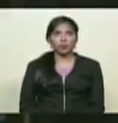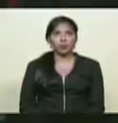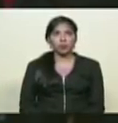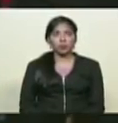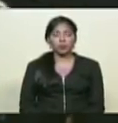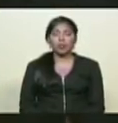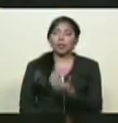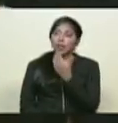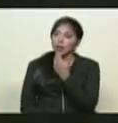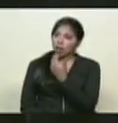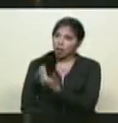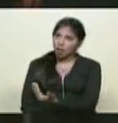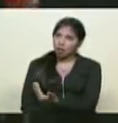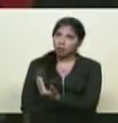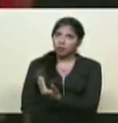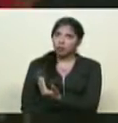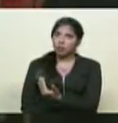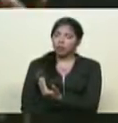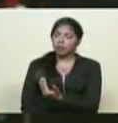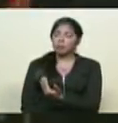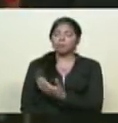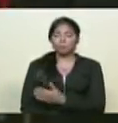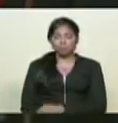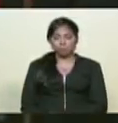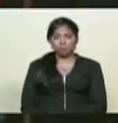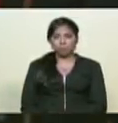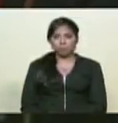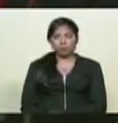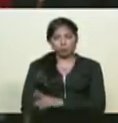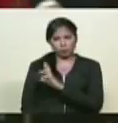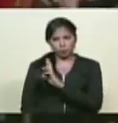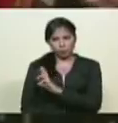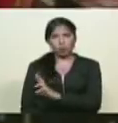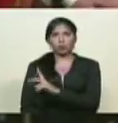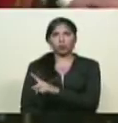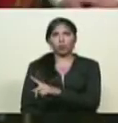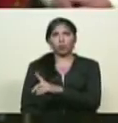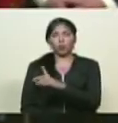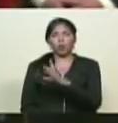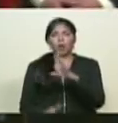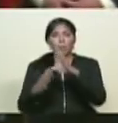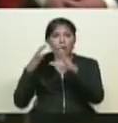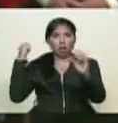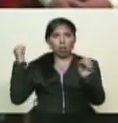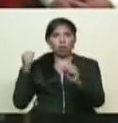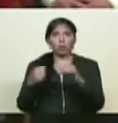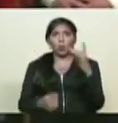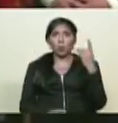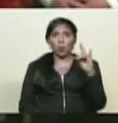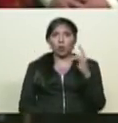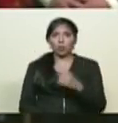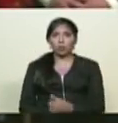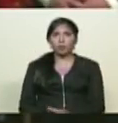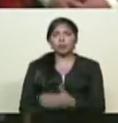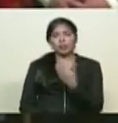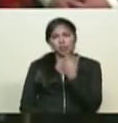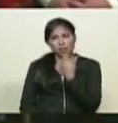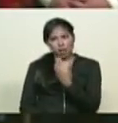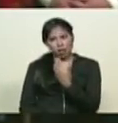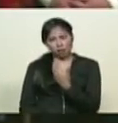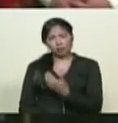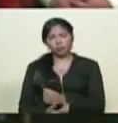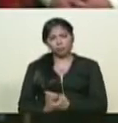gracias querido embajador bolivia gracias querido embajador de